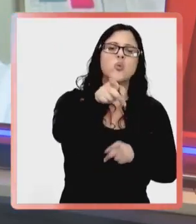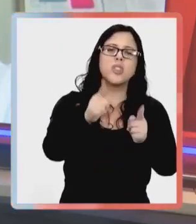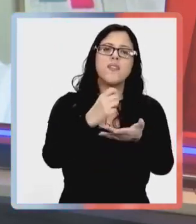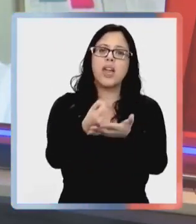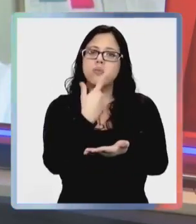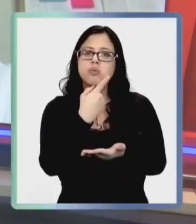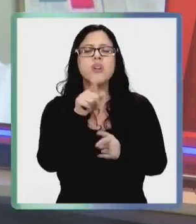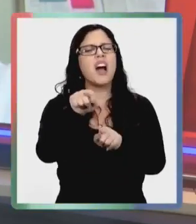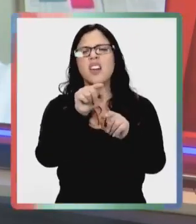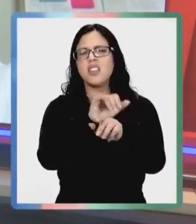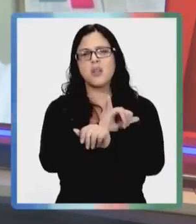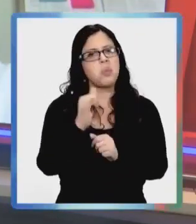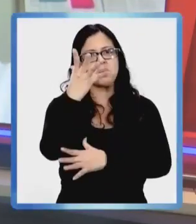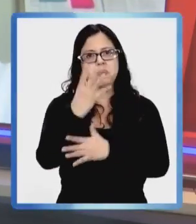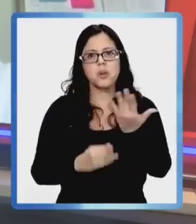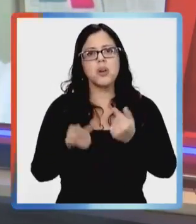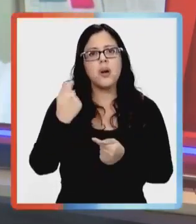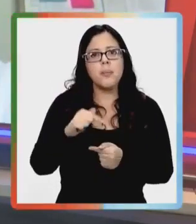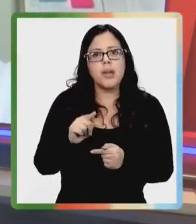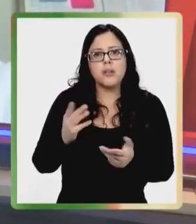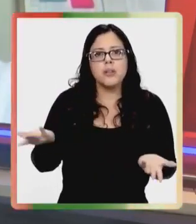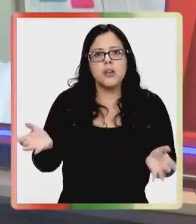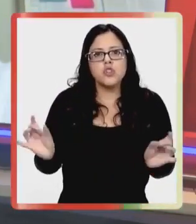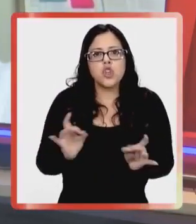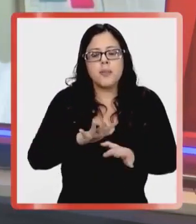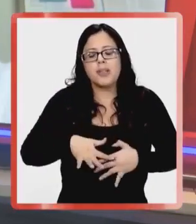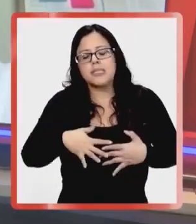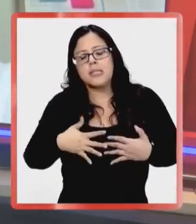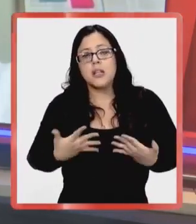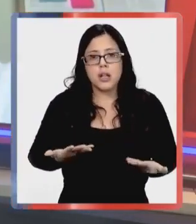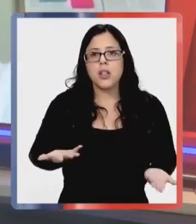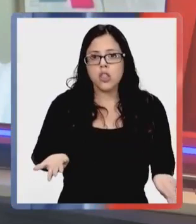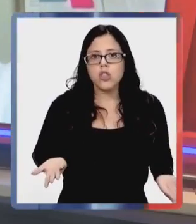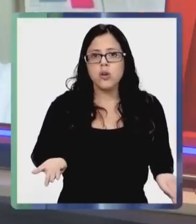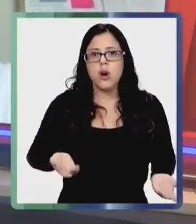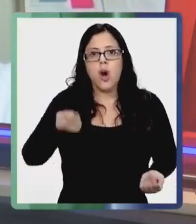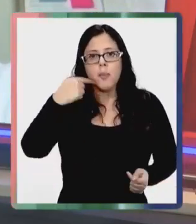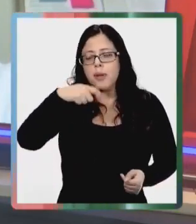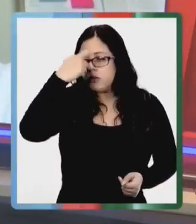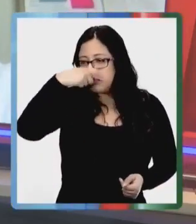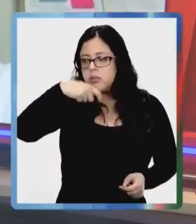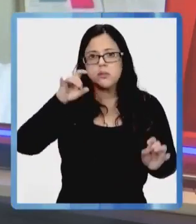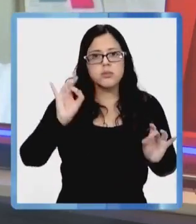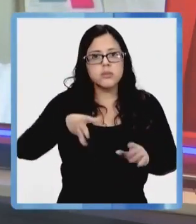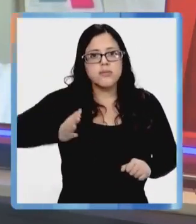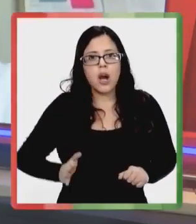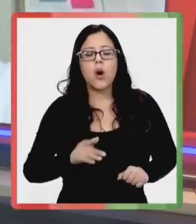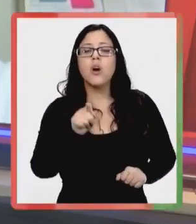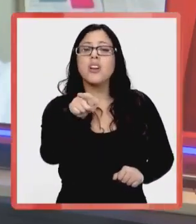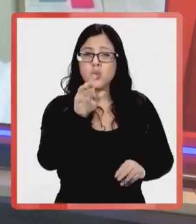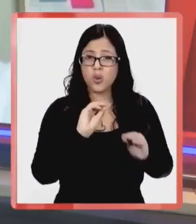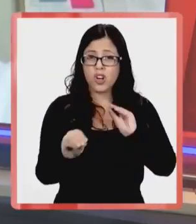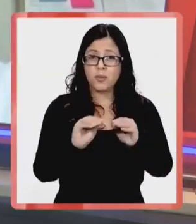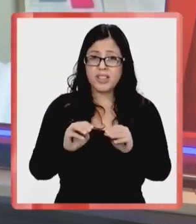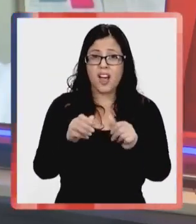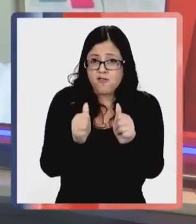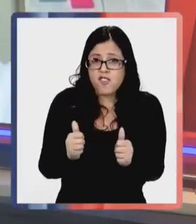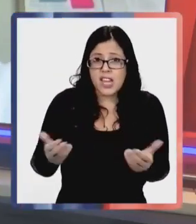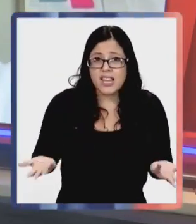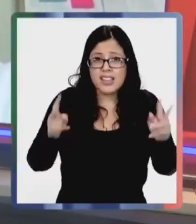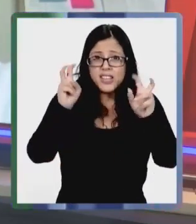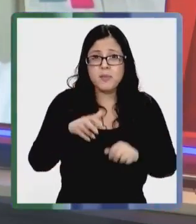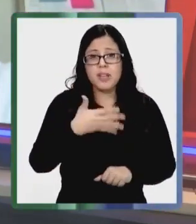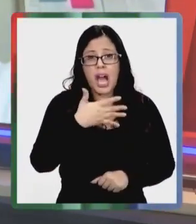medicamento X y se te va a pasar. En realidad lo que se le va a pasar a uno son los síntomas, ¿verdad? pero el resfrío seguirá su curso. Y usted recomendaba ahí muy